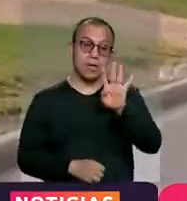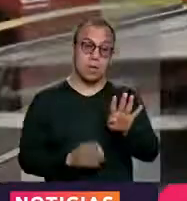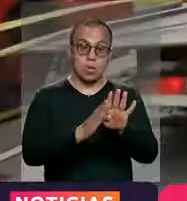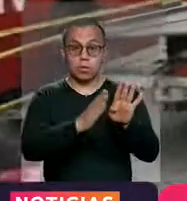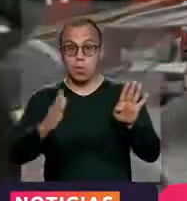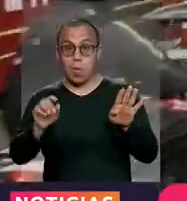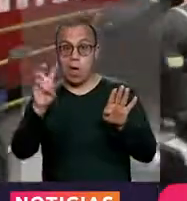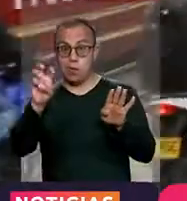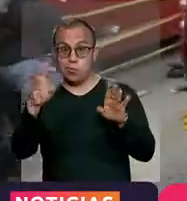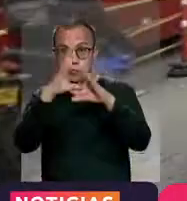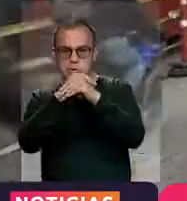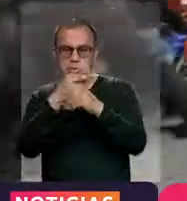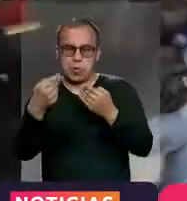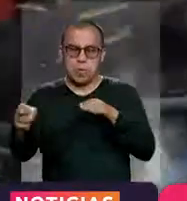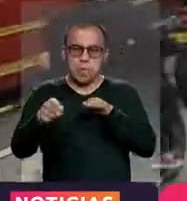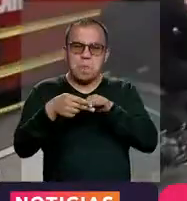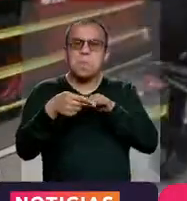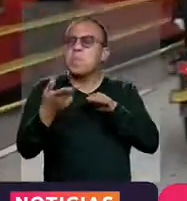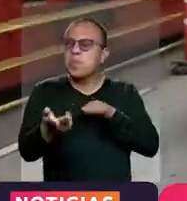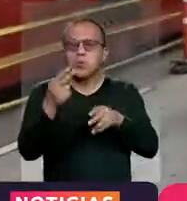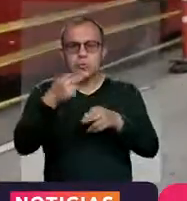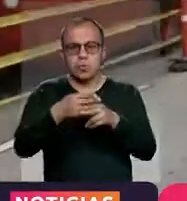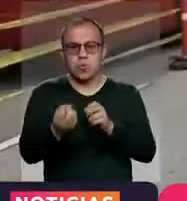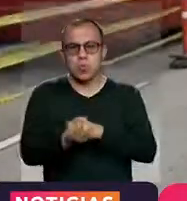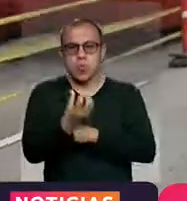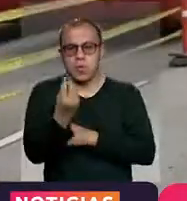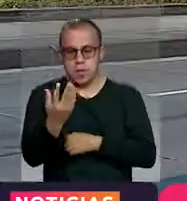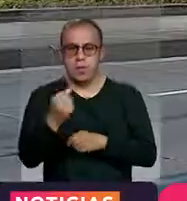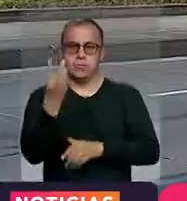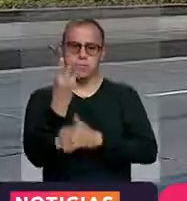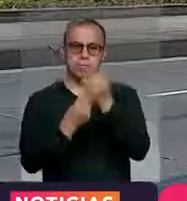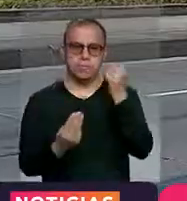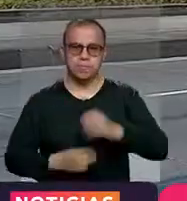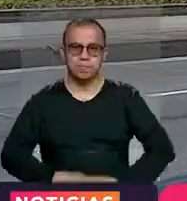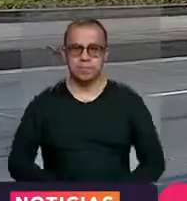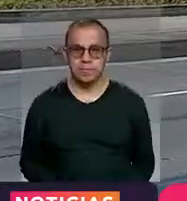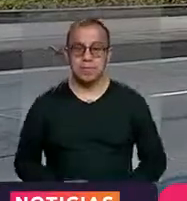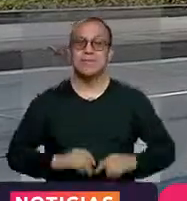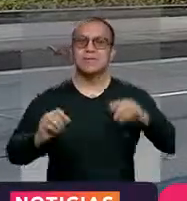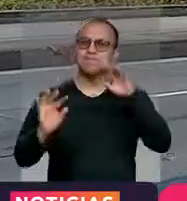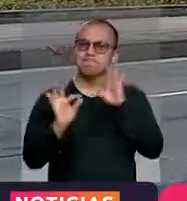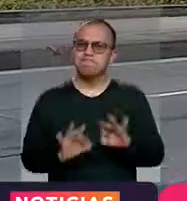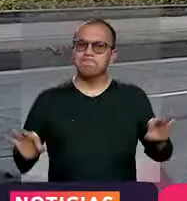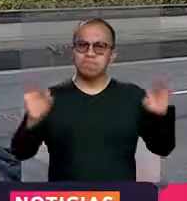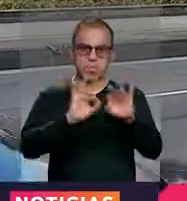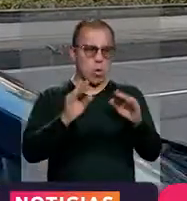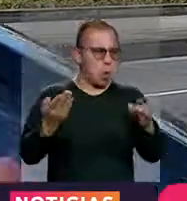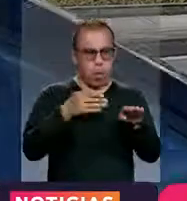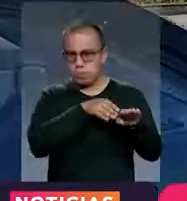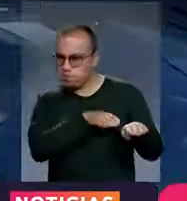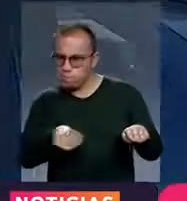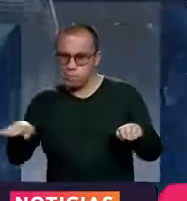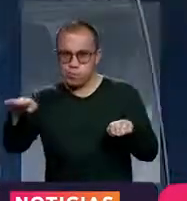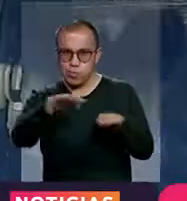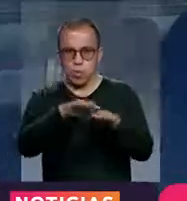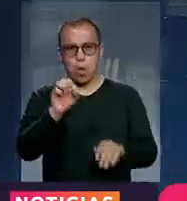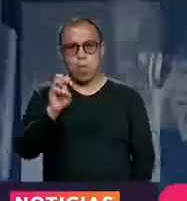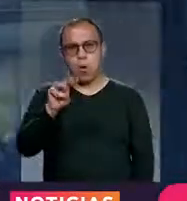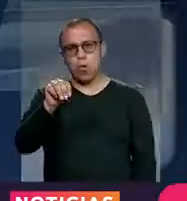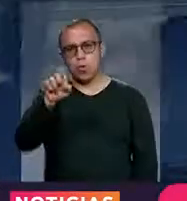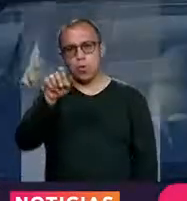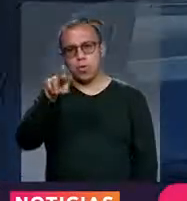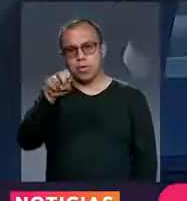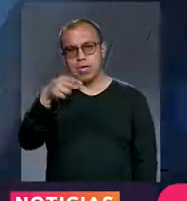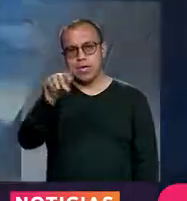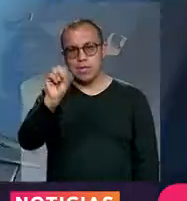a 8 de la noche ingresarán únicamente los vehículos de placa impar. Definir unos desvíos por Mondoñedo